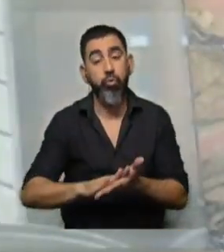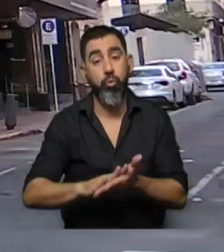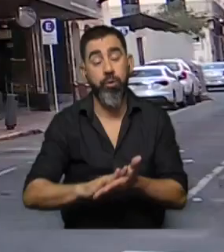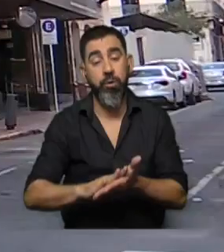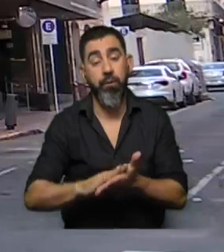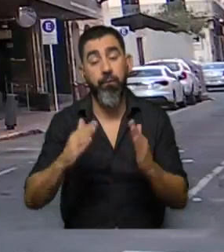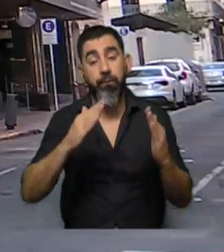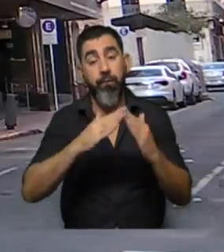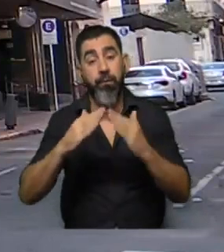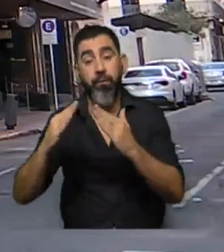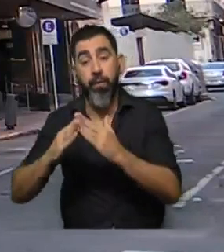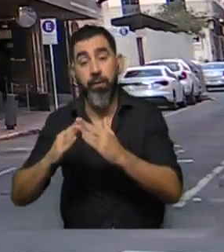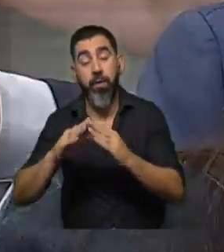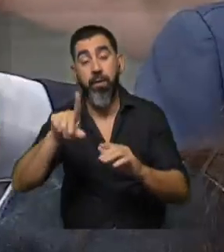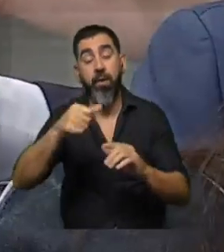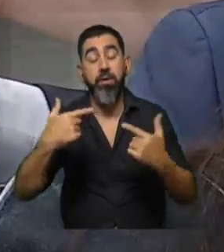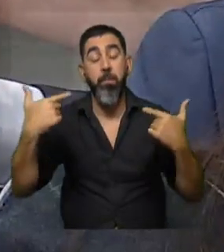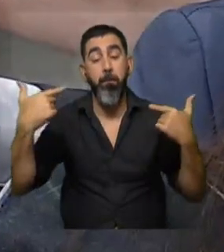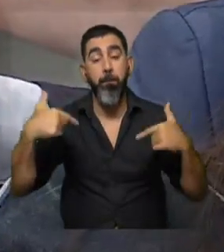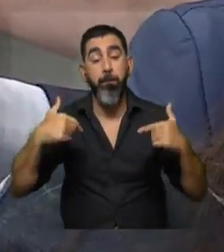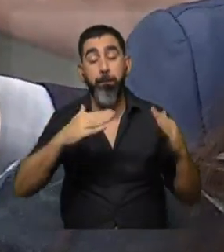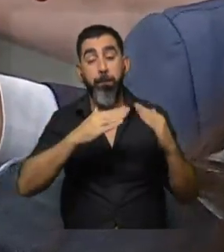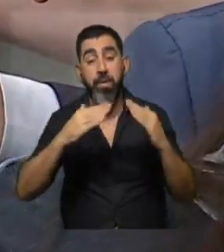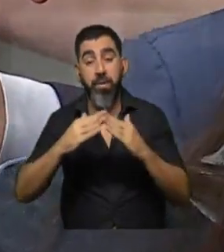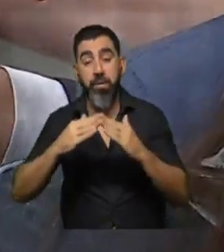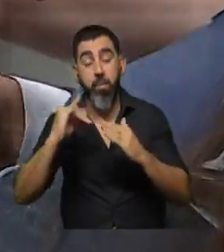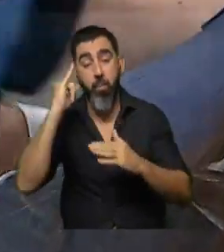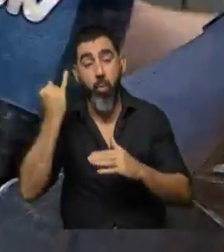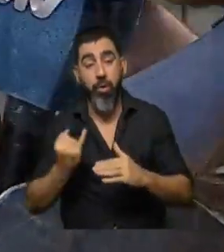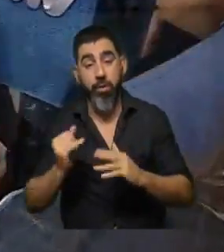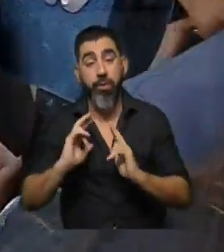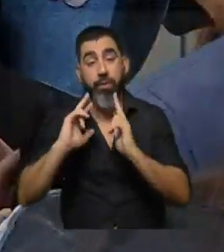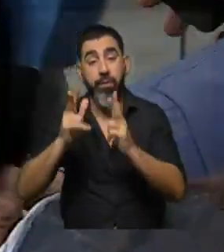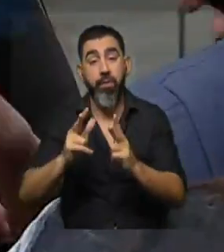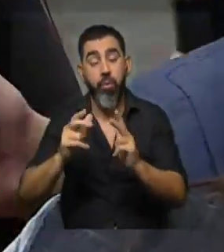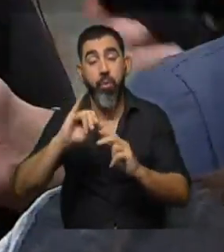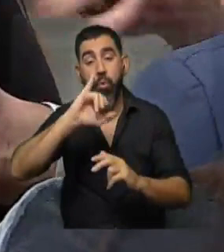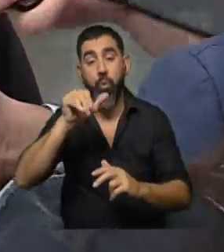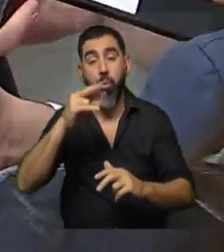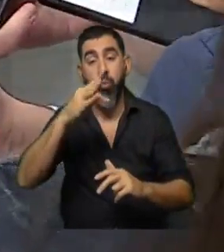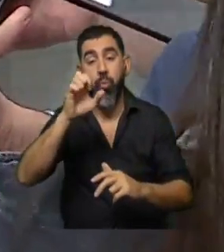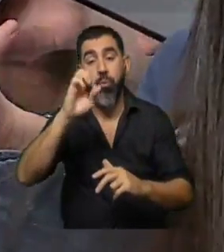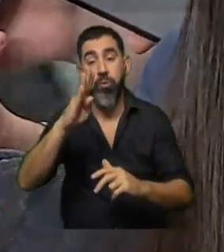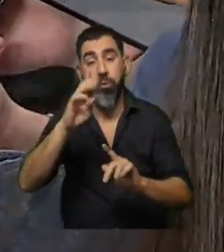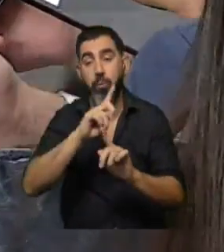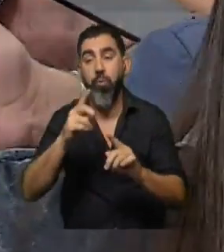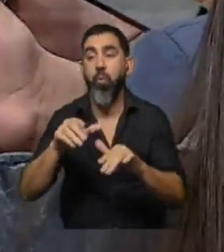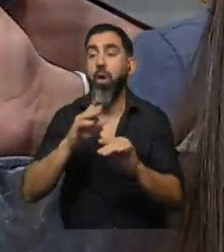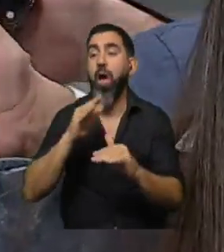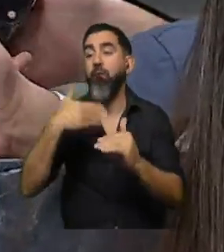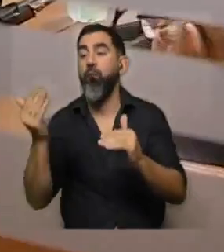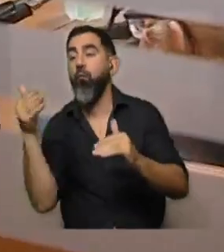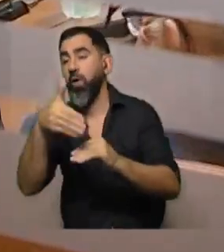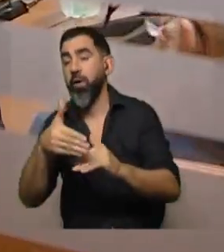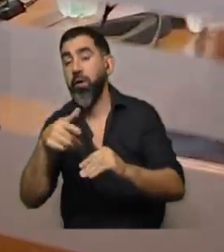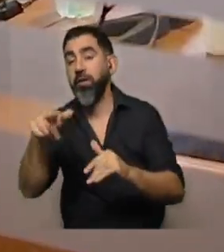la adjudicación de viviendas por parte de la ex ministra de vivienda Irene Moreira Ferraris dijo que el ajuste no actuó de oficio y que a